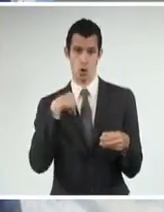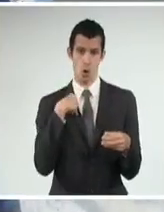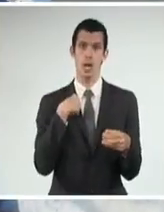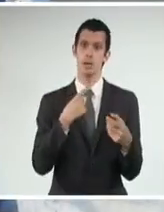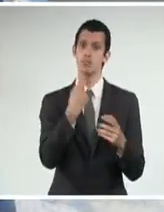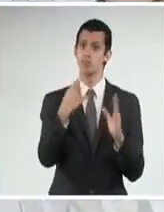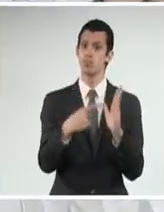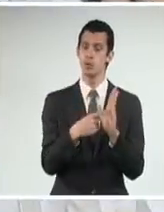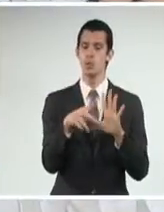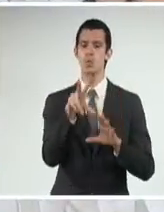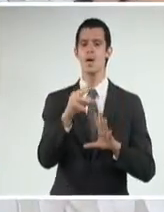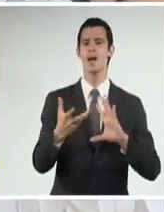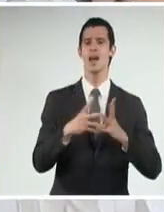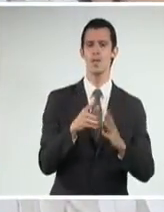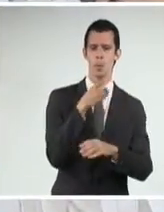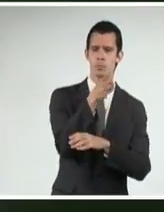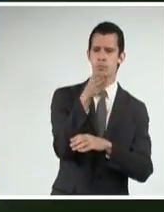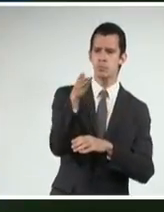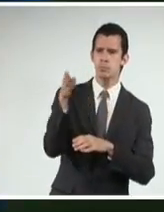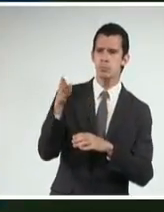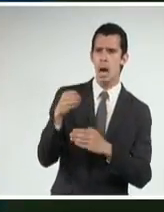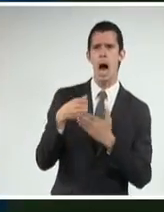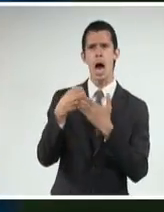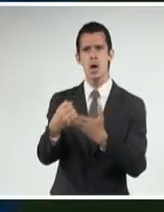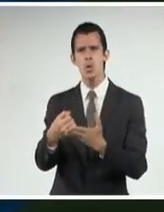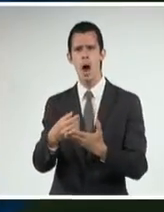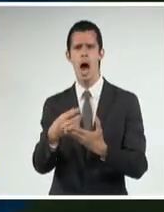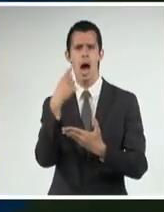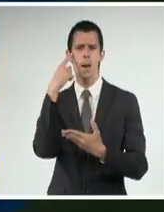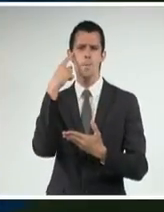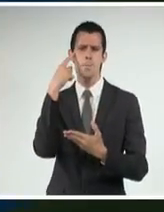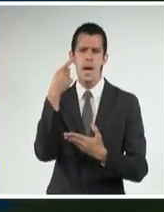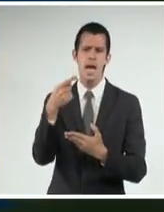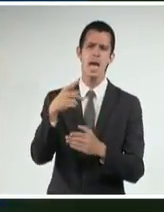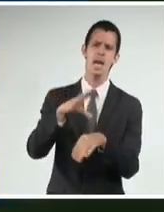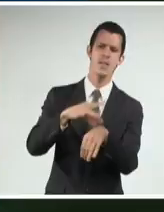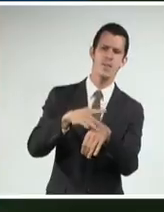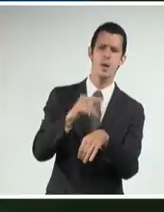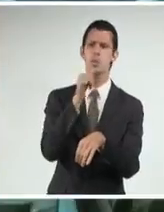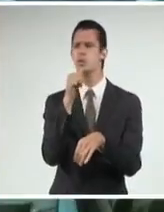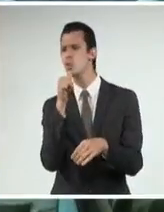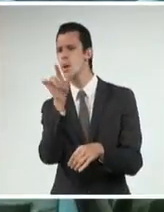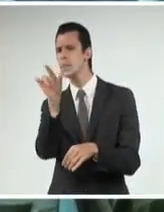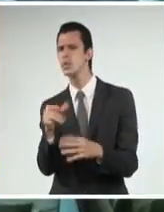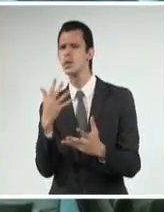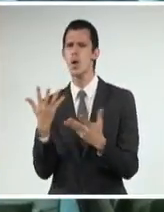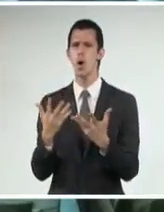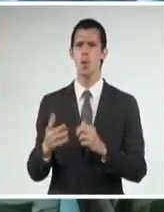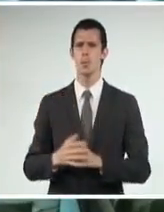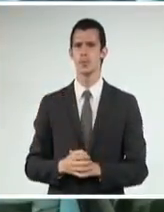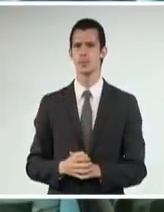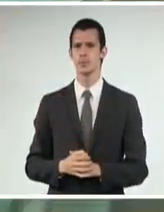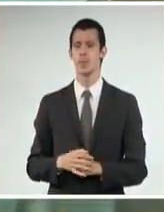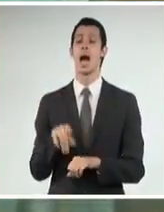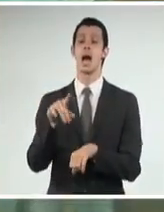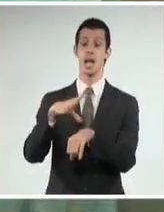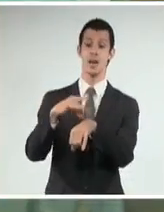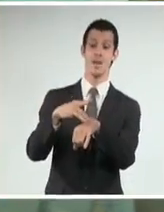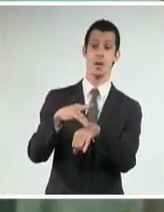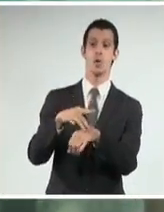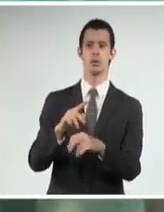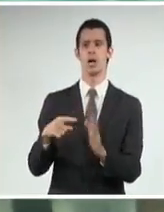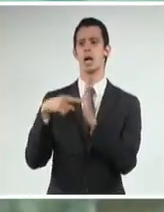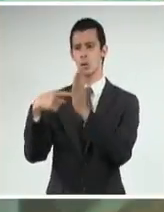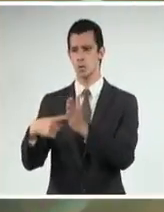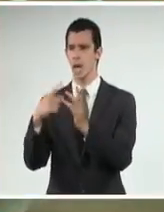diagnóstico y manejo clínico de la COVID-19. Ante el avance de la vacunación en todo el país y la necesidad de optimizar el uso de los